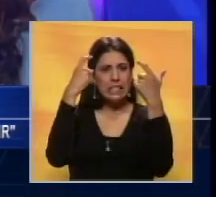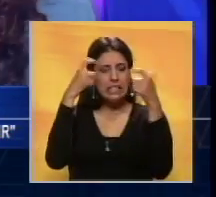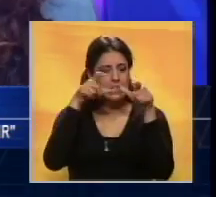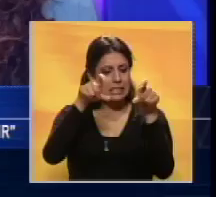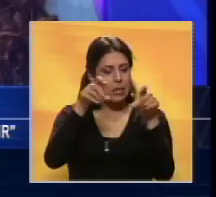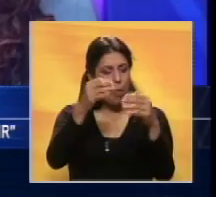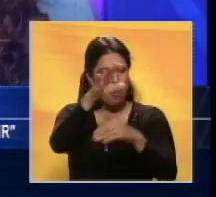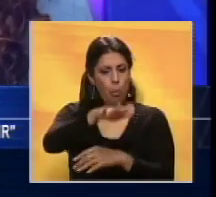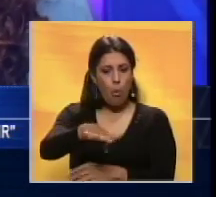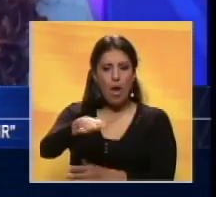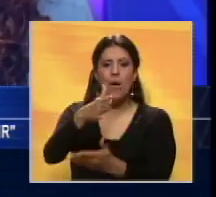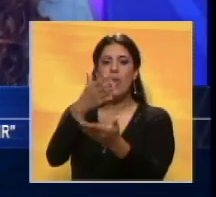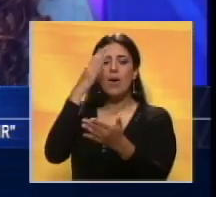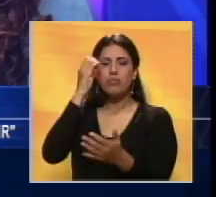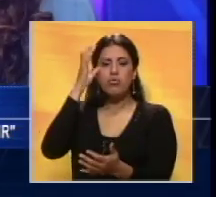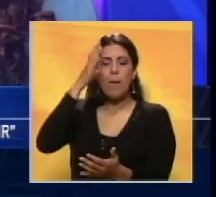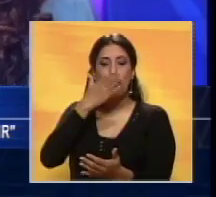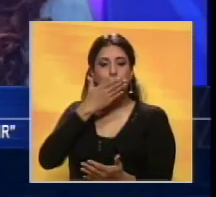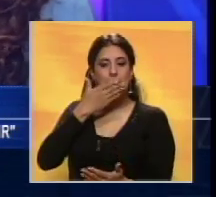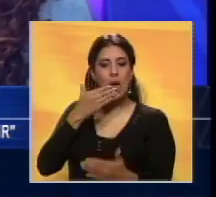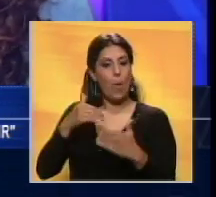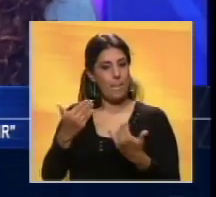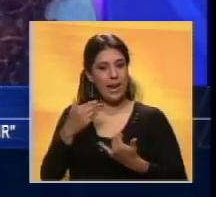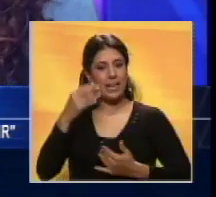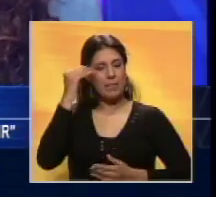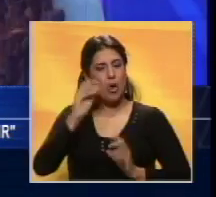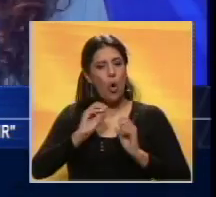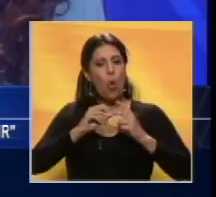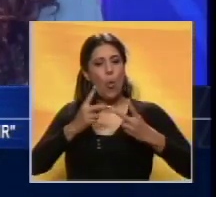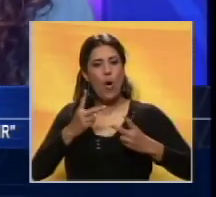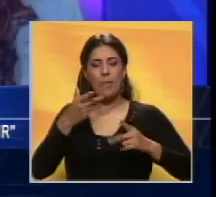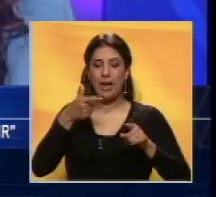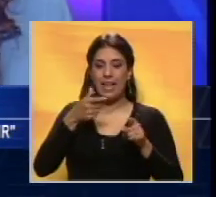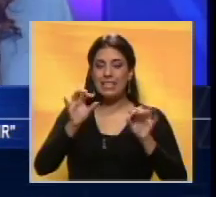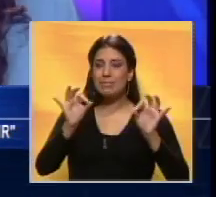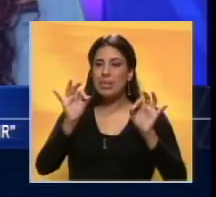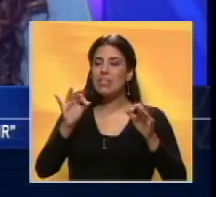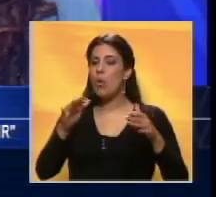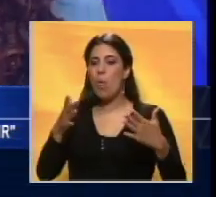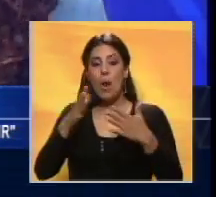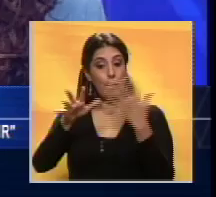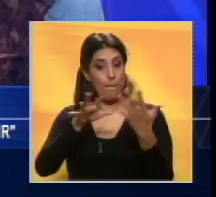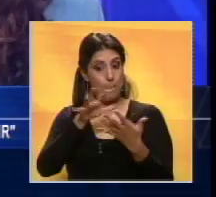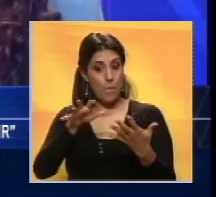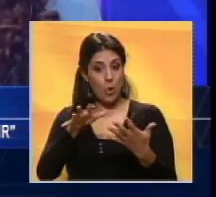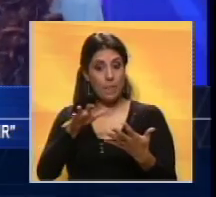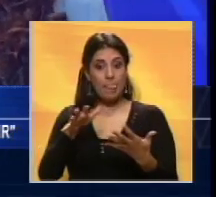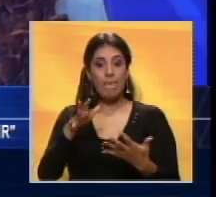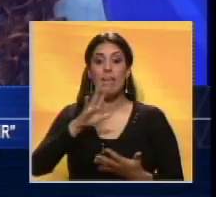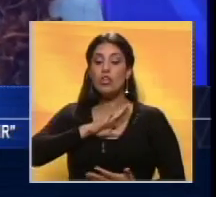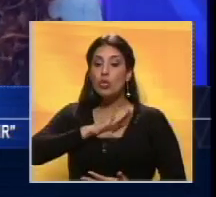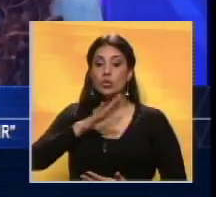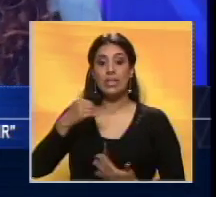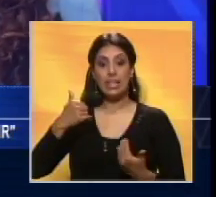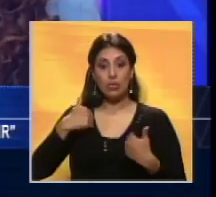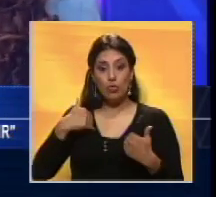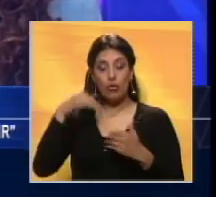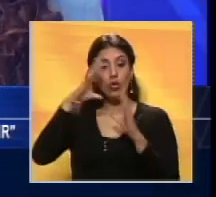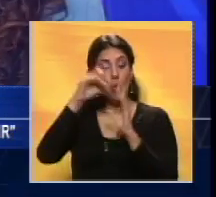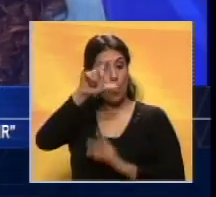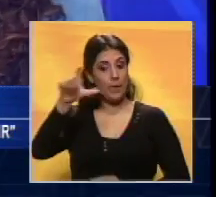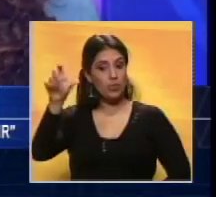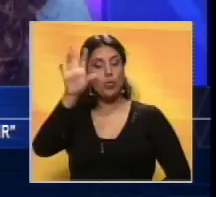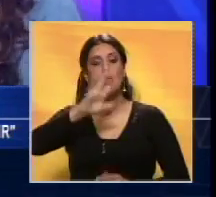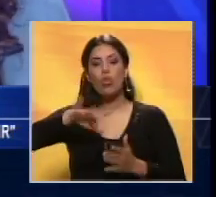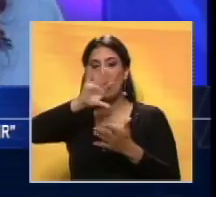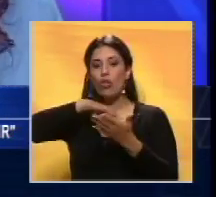pueblo, a socializar su conocimiento, para repensar cuáles son en específico los problemas que nos están afectando a todos y todas